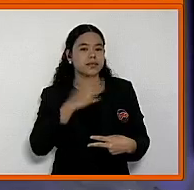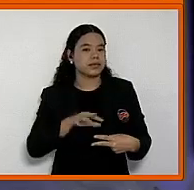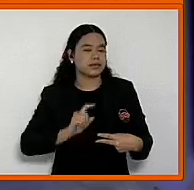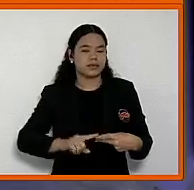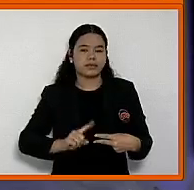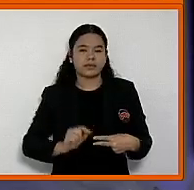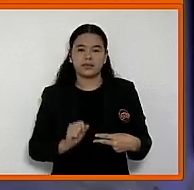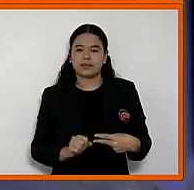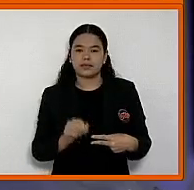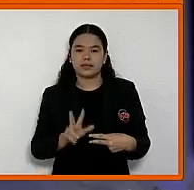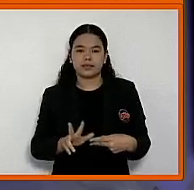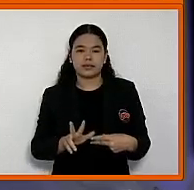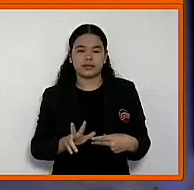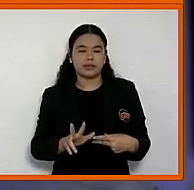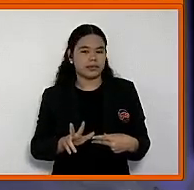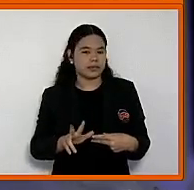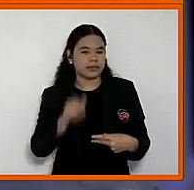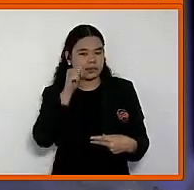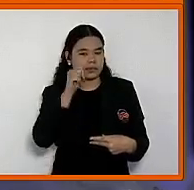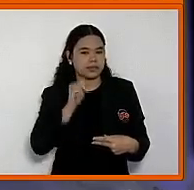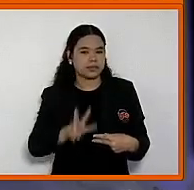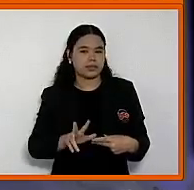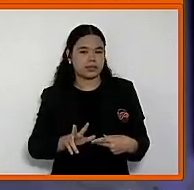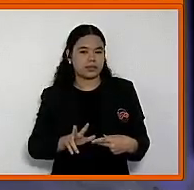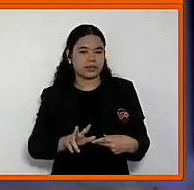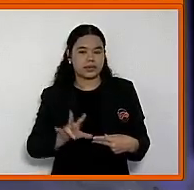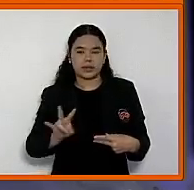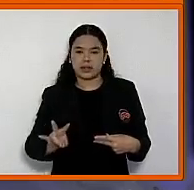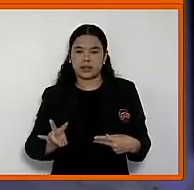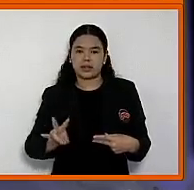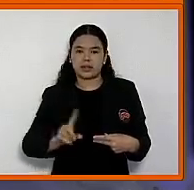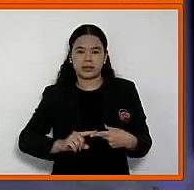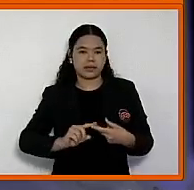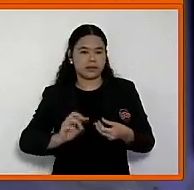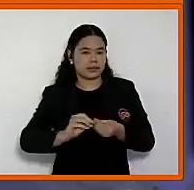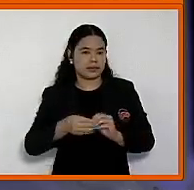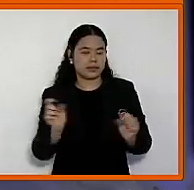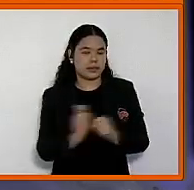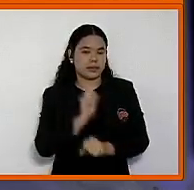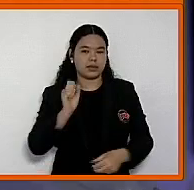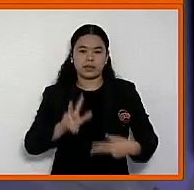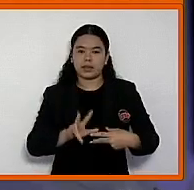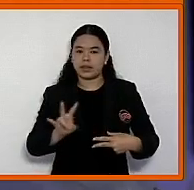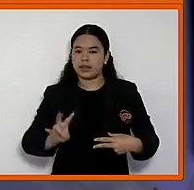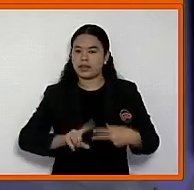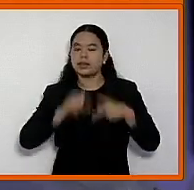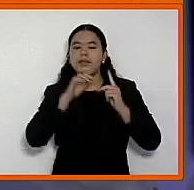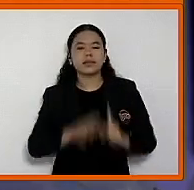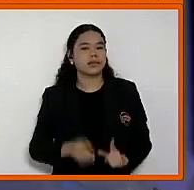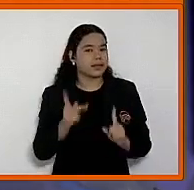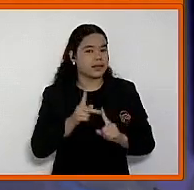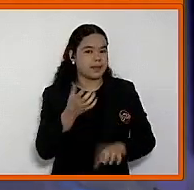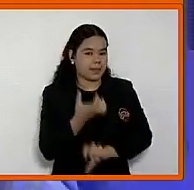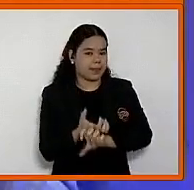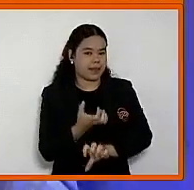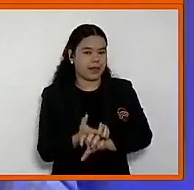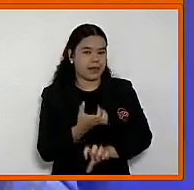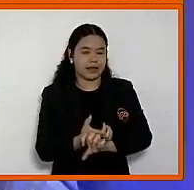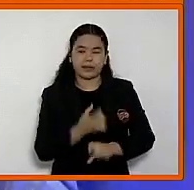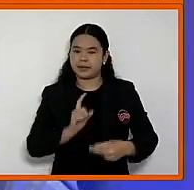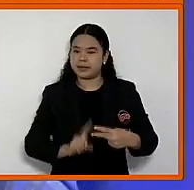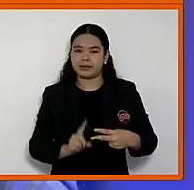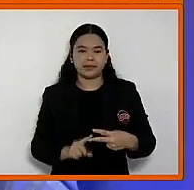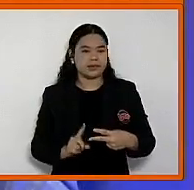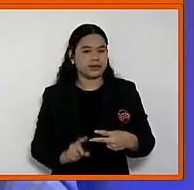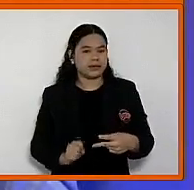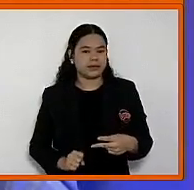3. Segundo dígito, atento, porque este es el 7. Primer número ganador, 37, con su catachada turunca. Segundo número ganador, su